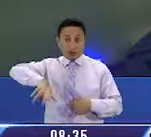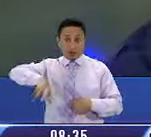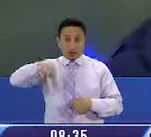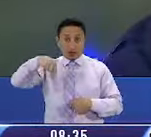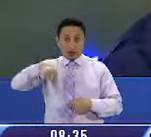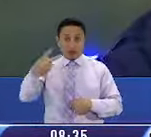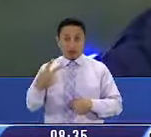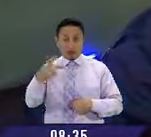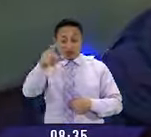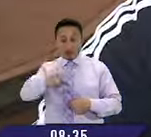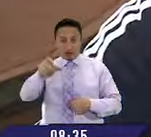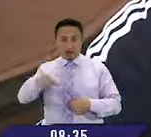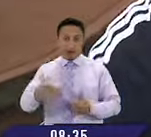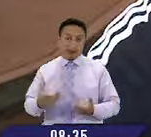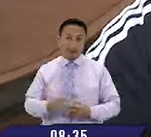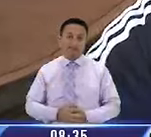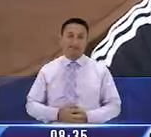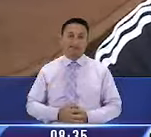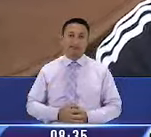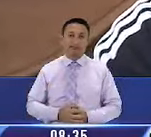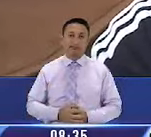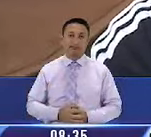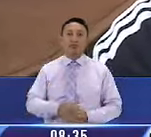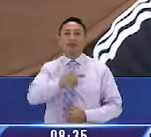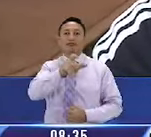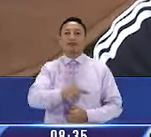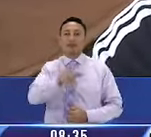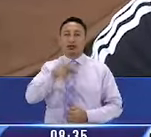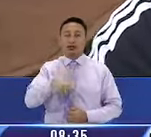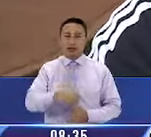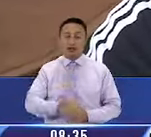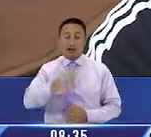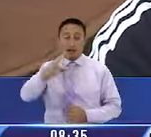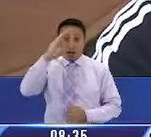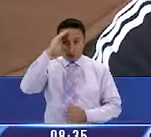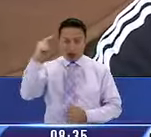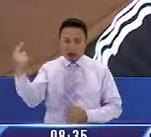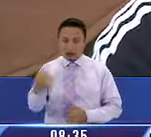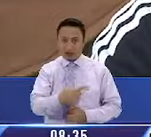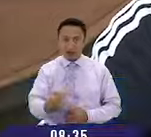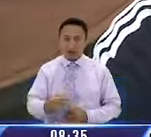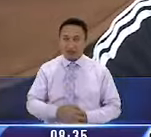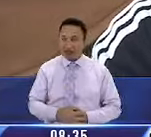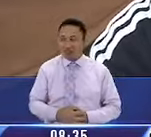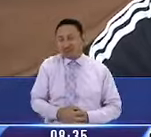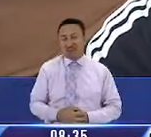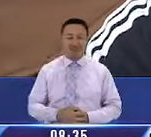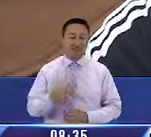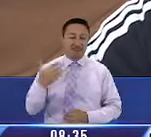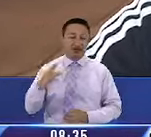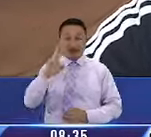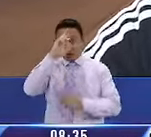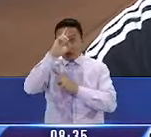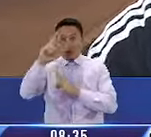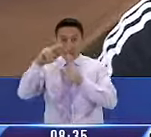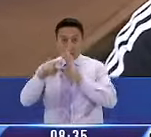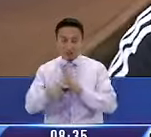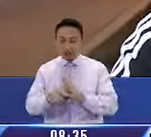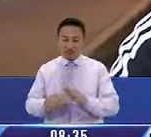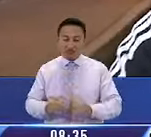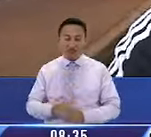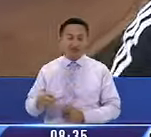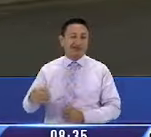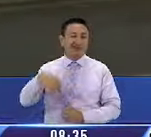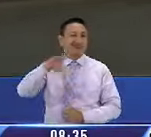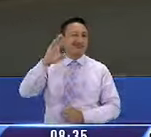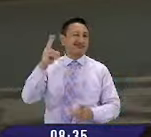dos personas en una moto. Que la verdad, los delincuentes se movilizan cuando los policías igual están o no están. Entonces, esa medida siempre va a haber